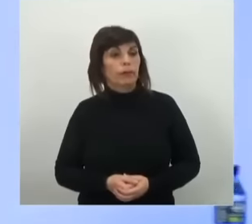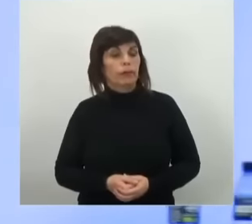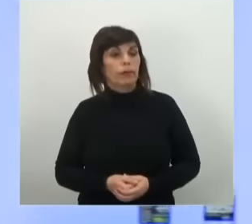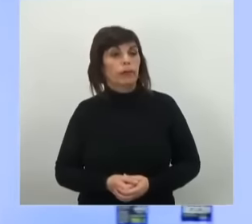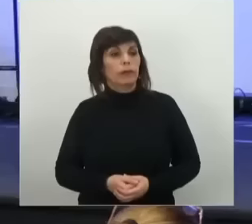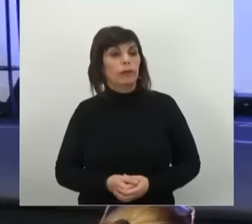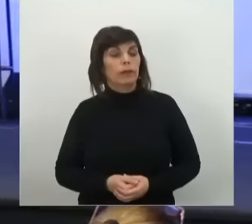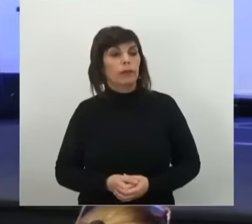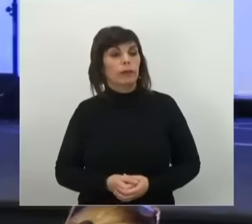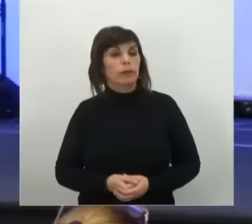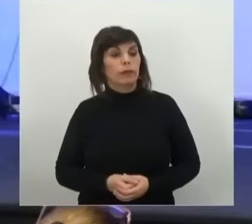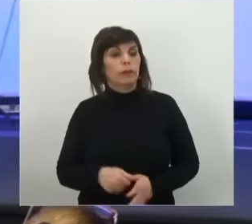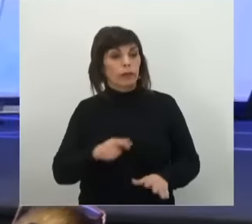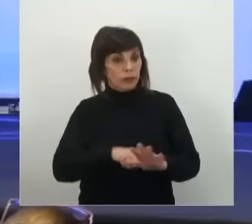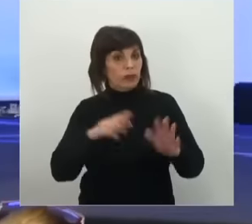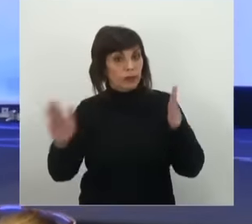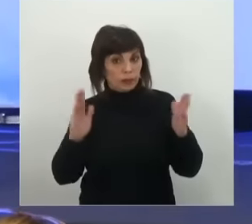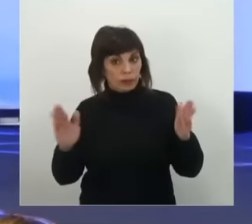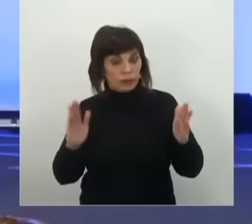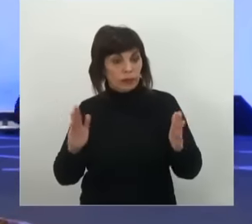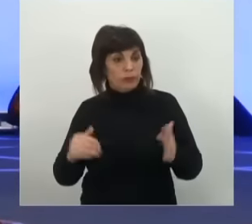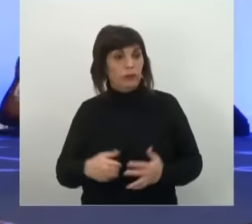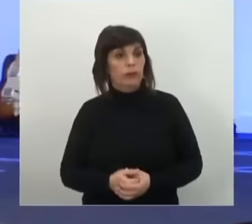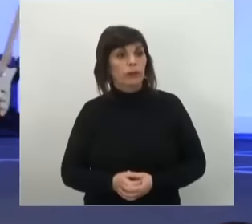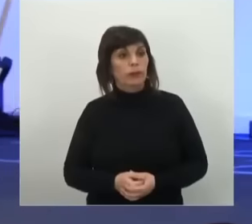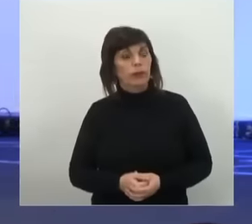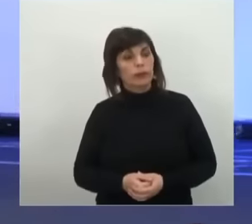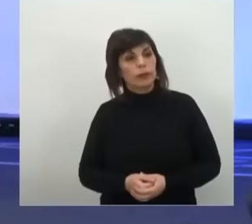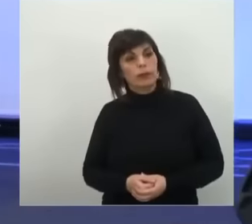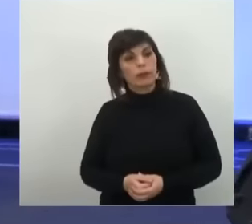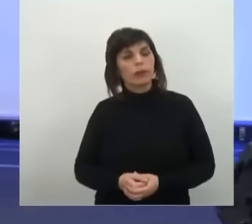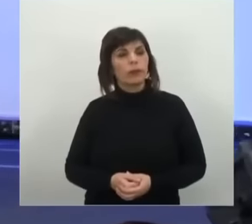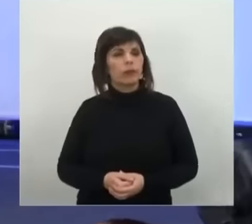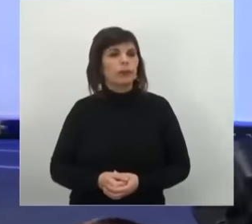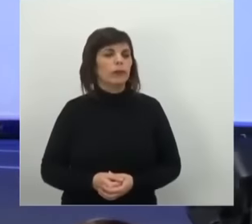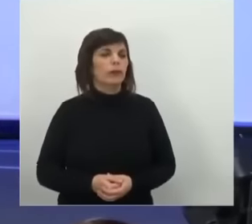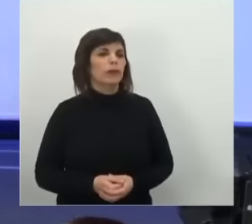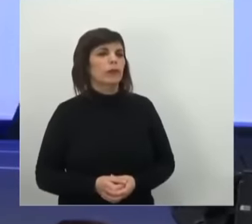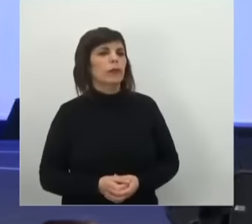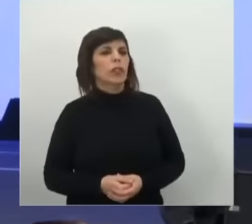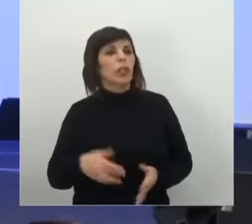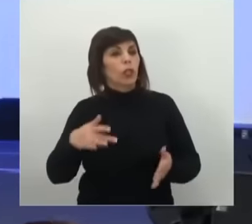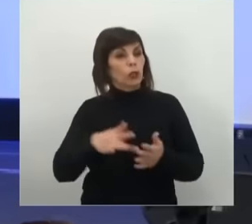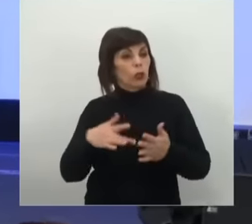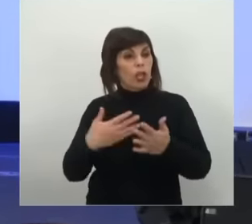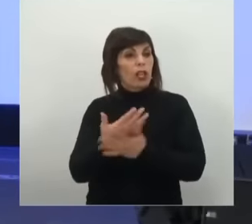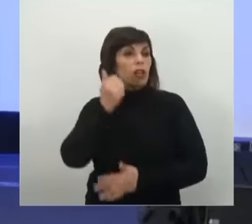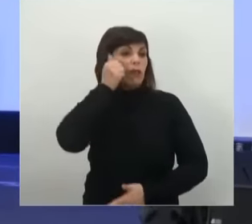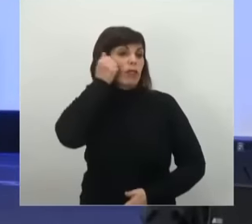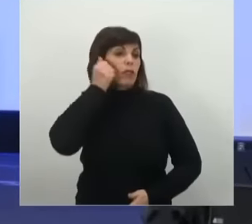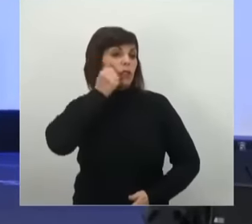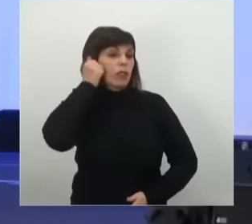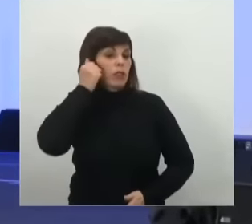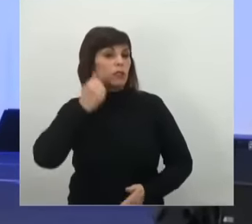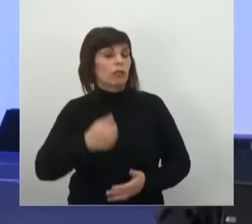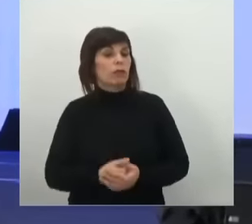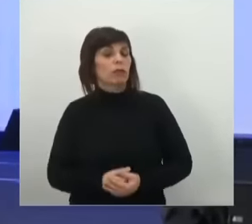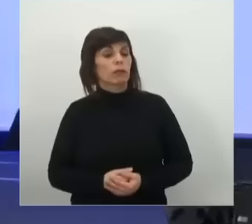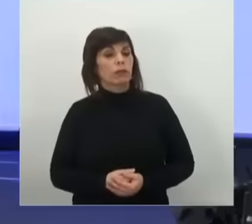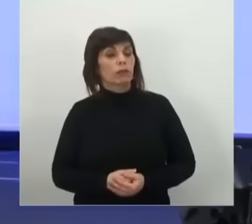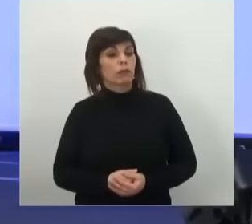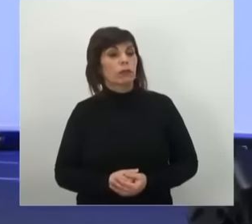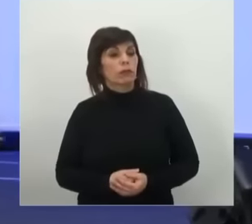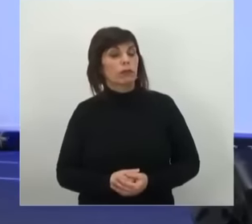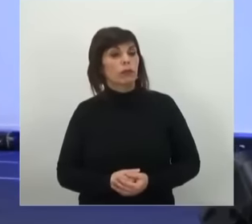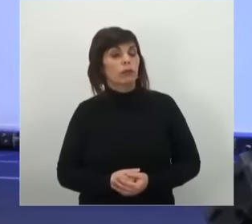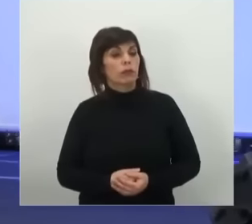en aquel entonces yo estaba allí y había un shabat ustedes saben lo que es un shabat es un día